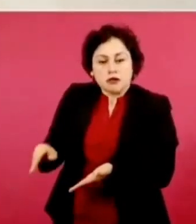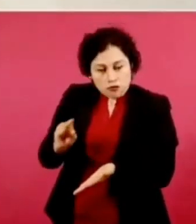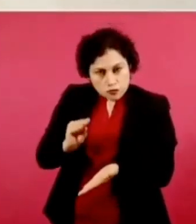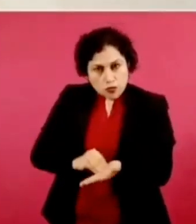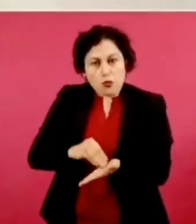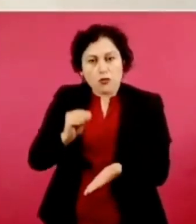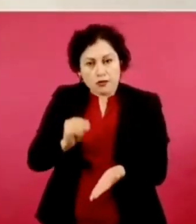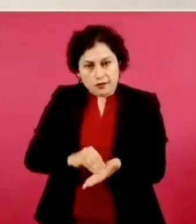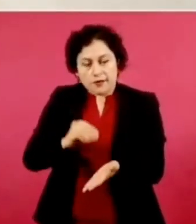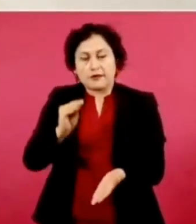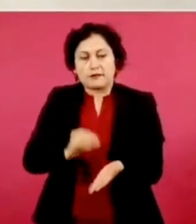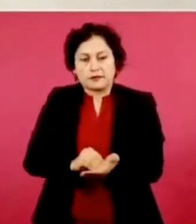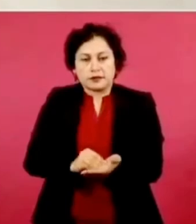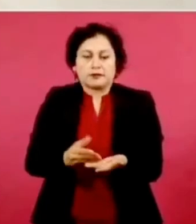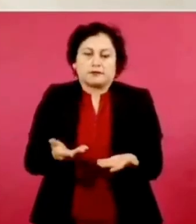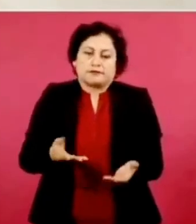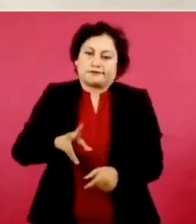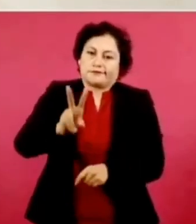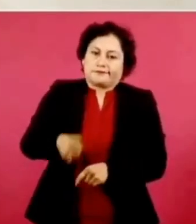Podría yo